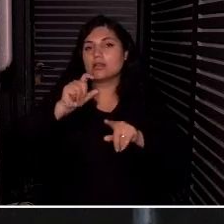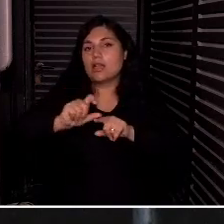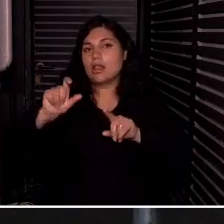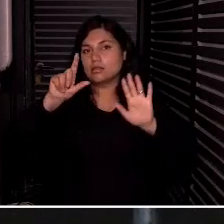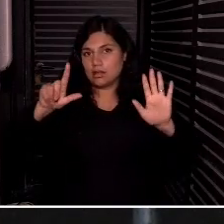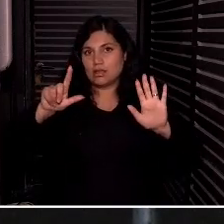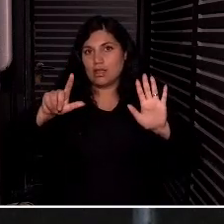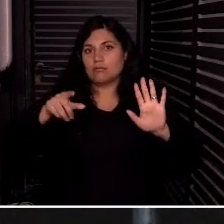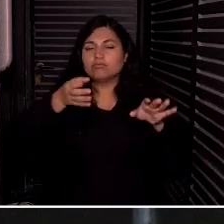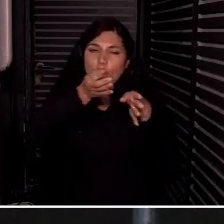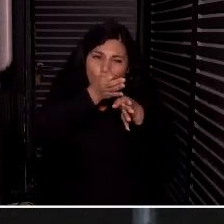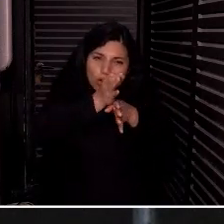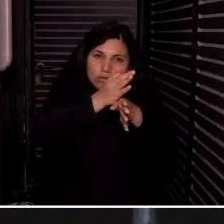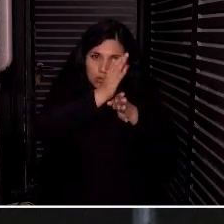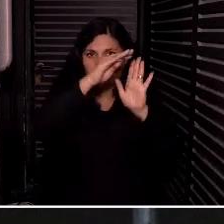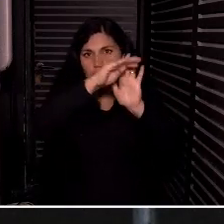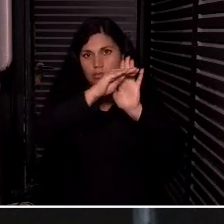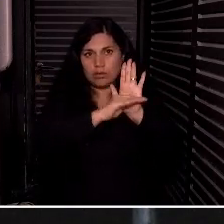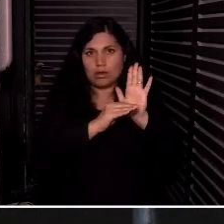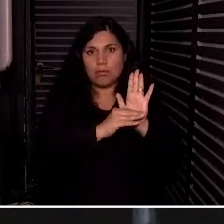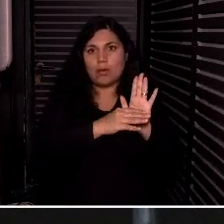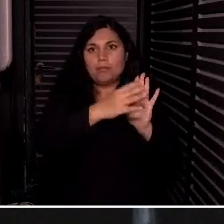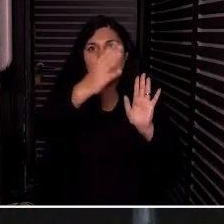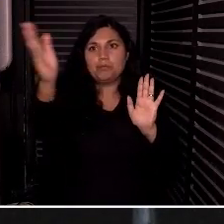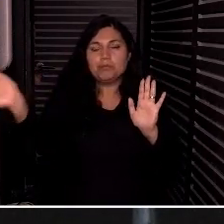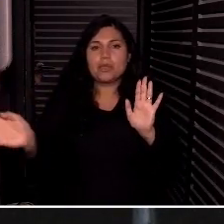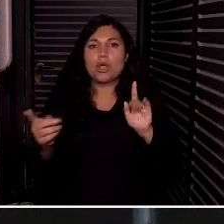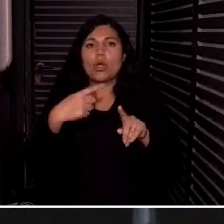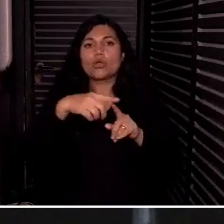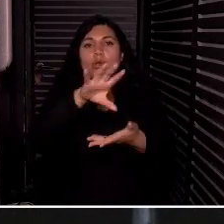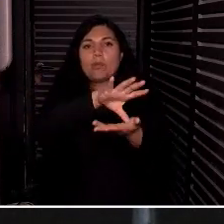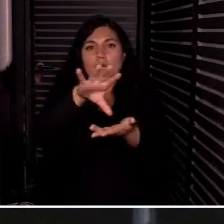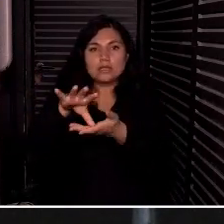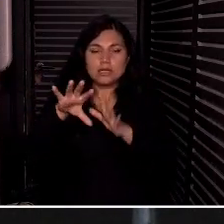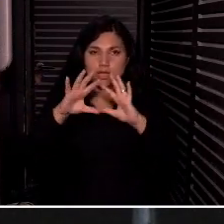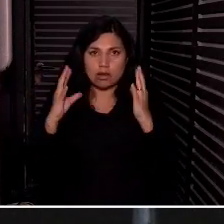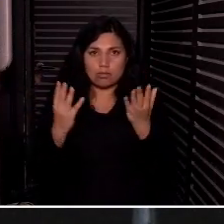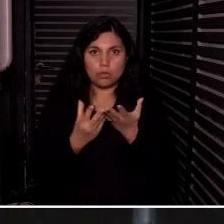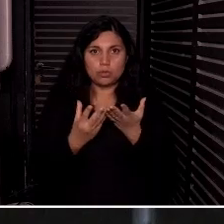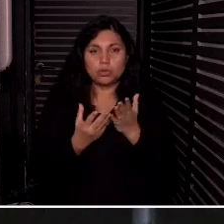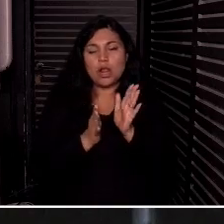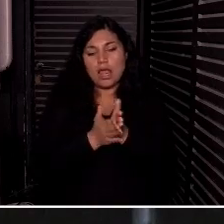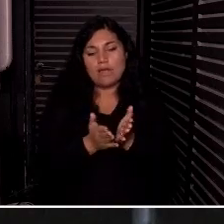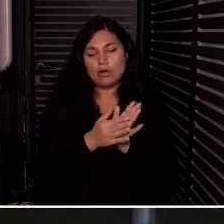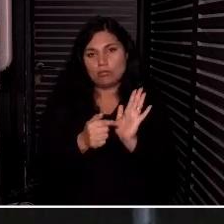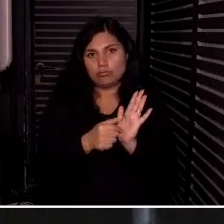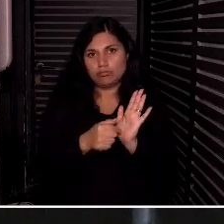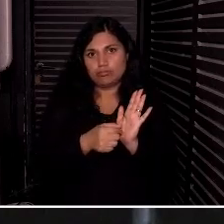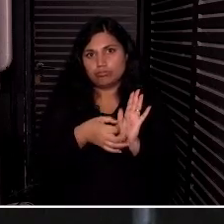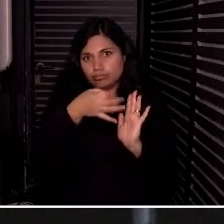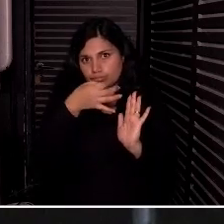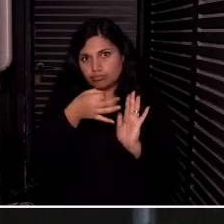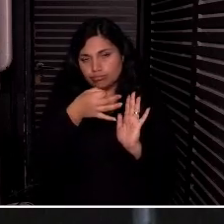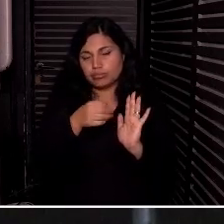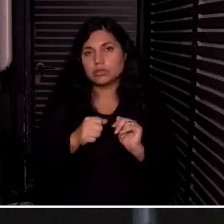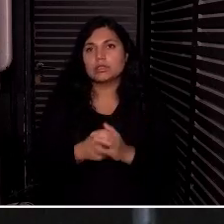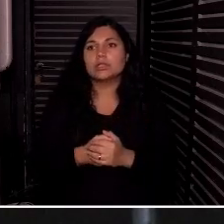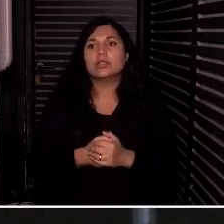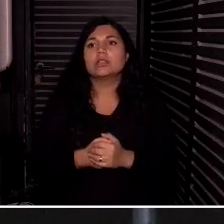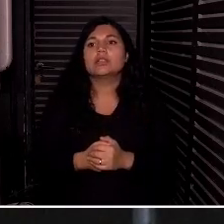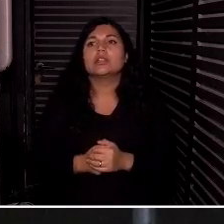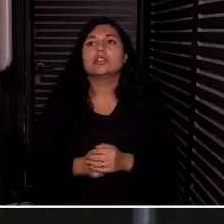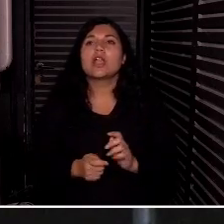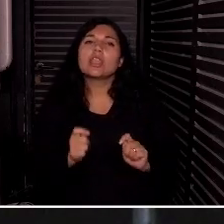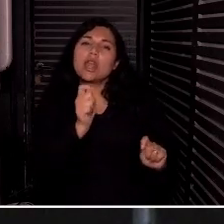programáticas en otros países del mundo se llamaba libros de estilo pero era un conjunto de principios las cuales inspiraba ese medio tratamiento en